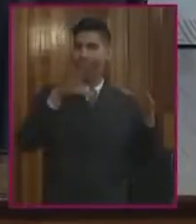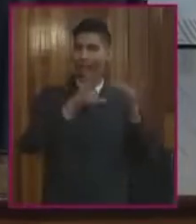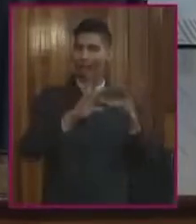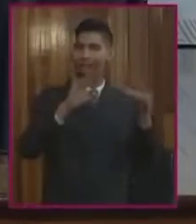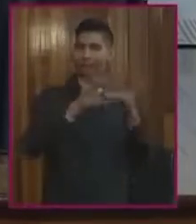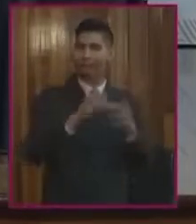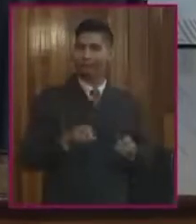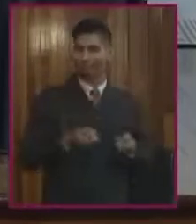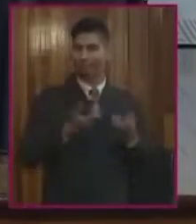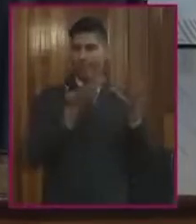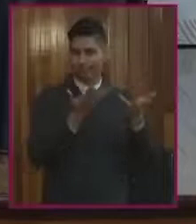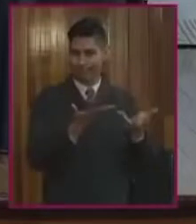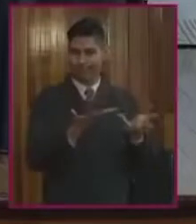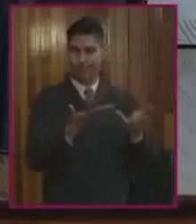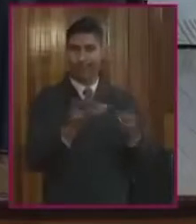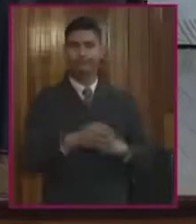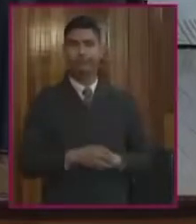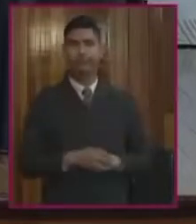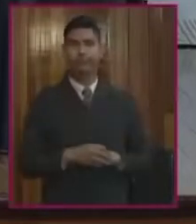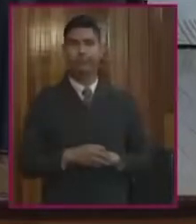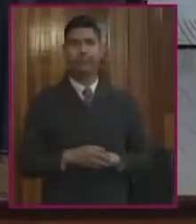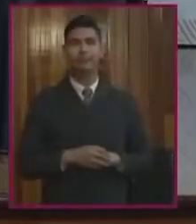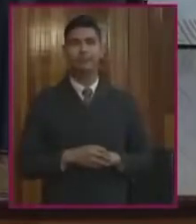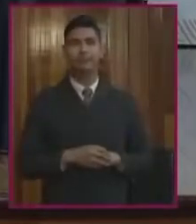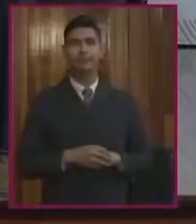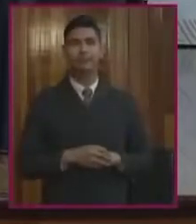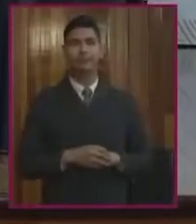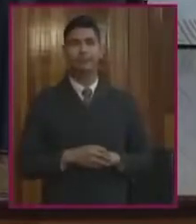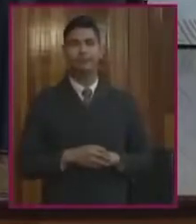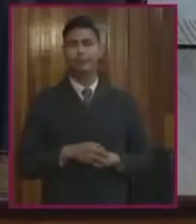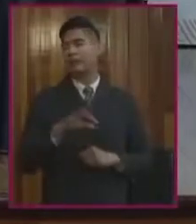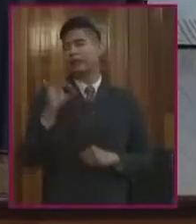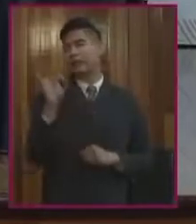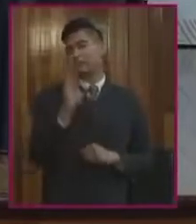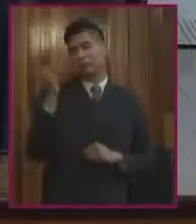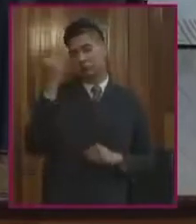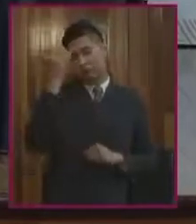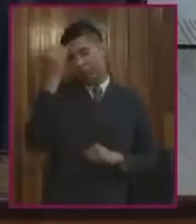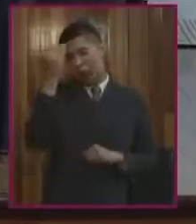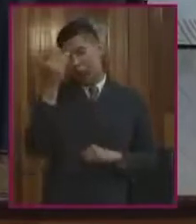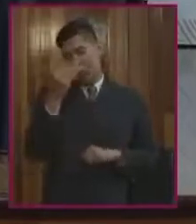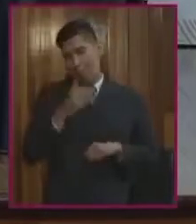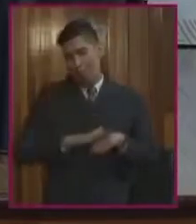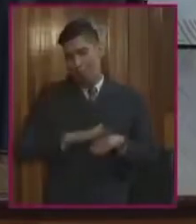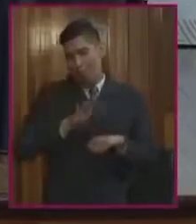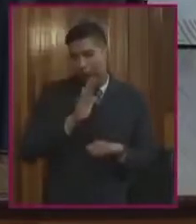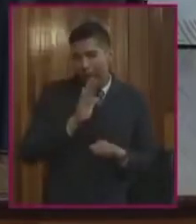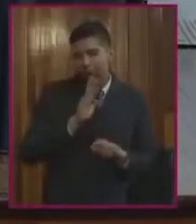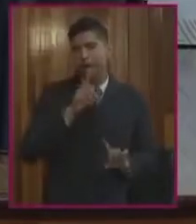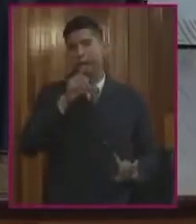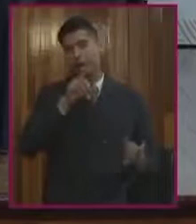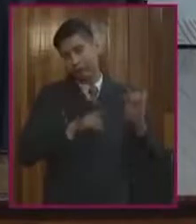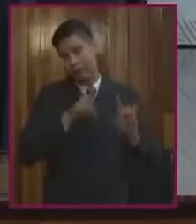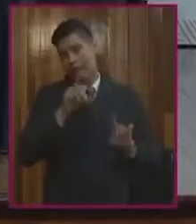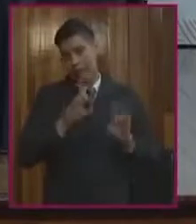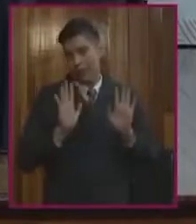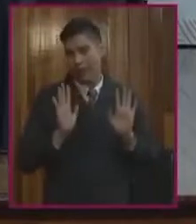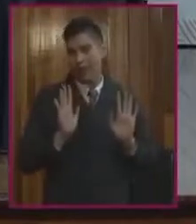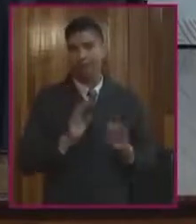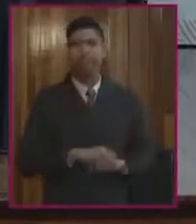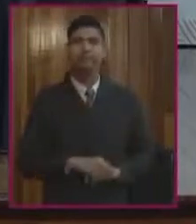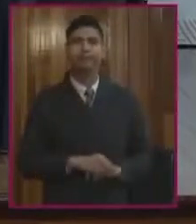nuestro trabajo. Bueno, hay posibilidad de ampliación si así fuera el caso.